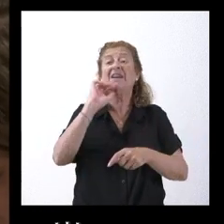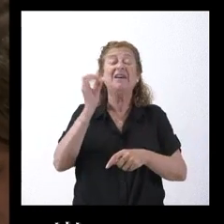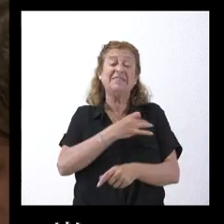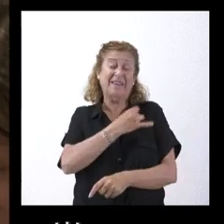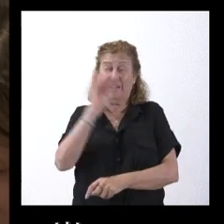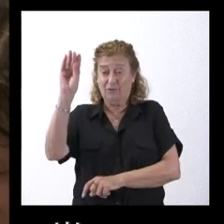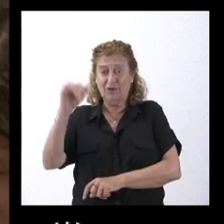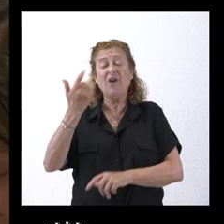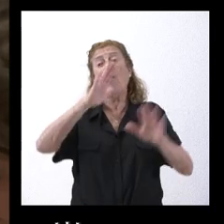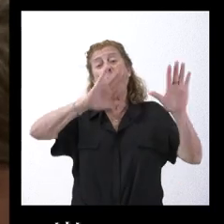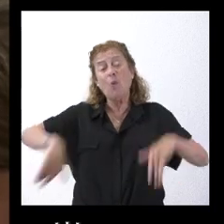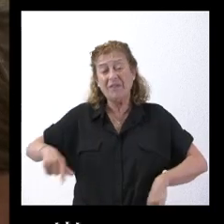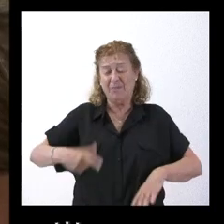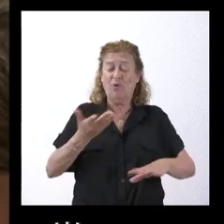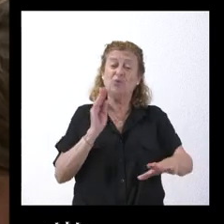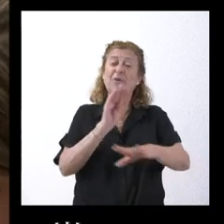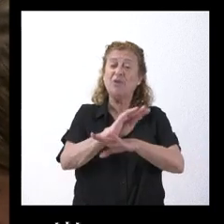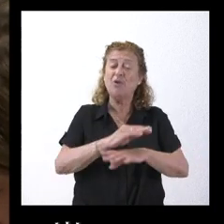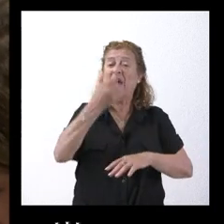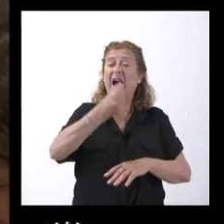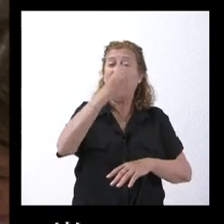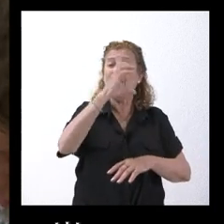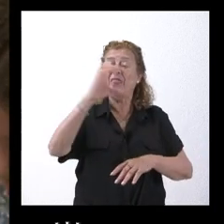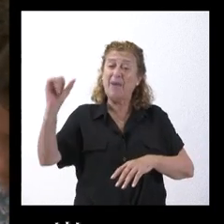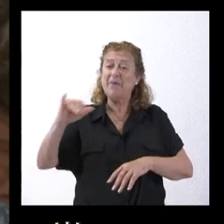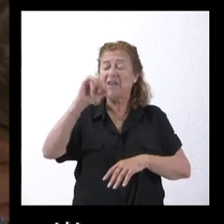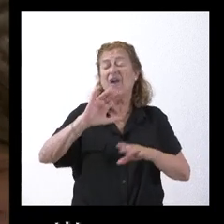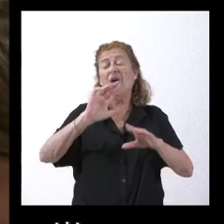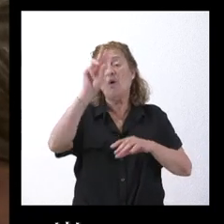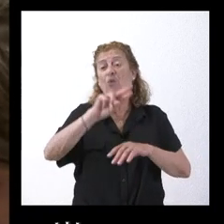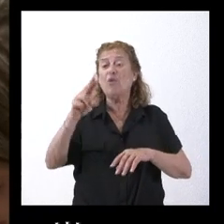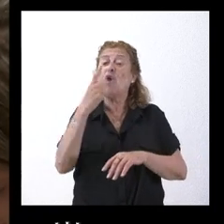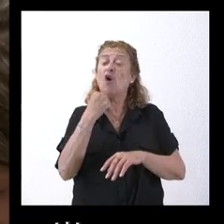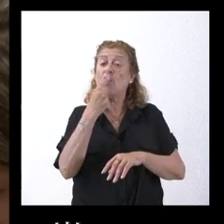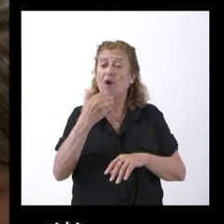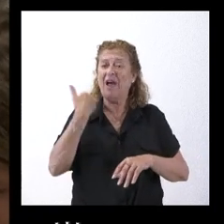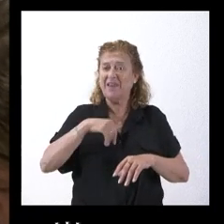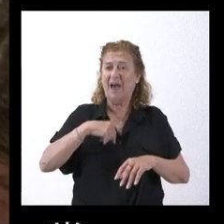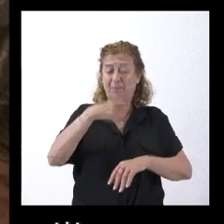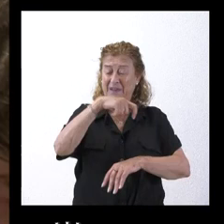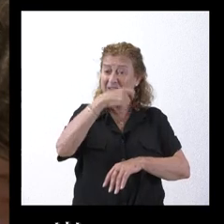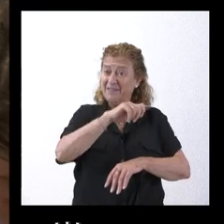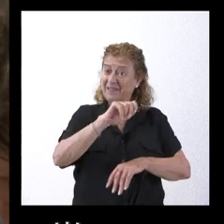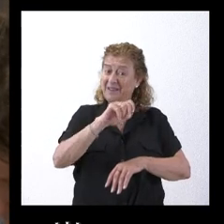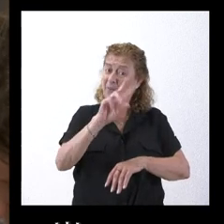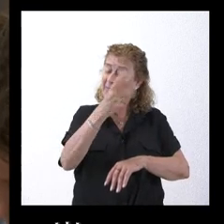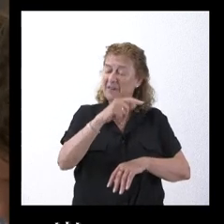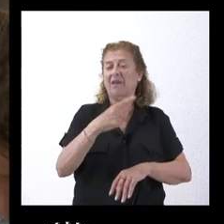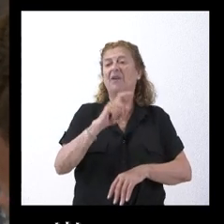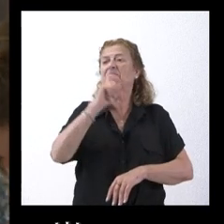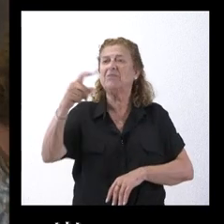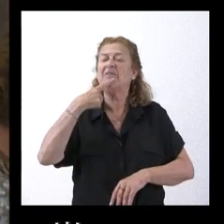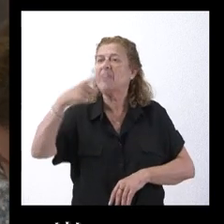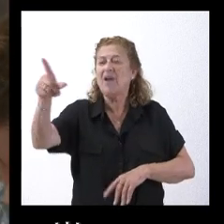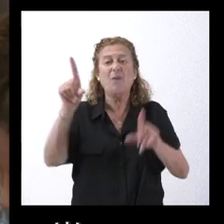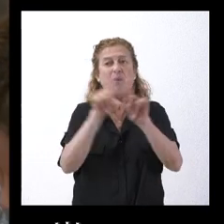sobre esta subvención a ACCEM y Cruz Roja, hace unos meses el entonces vicepresidente acusó a estas dos organizaciones de fomentar la inmigración